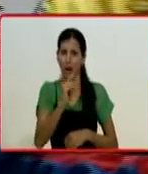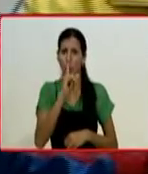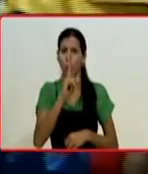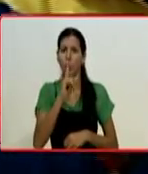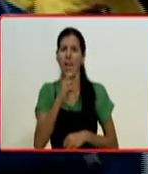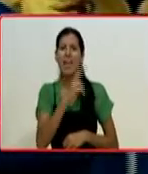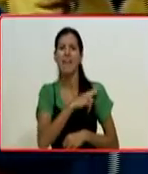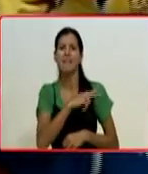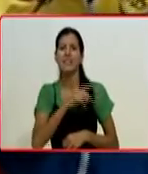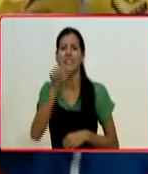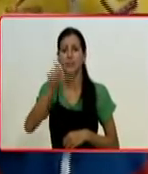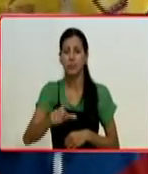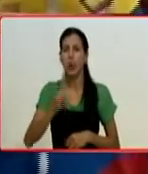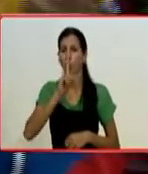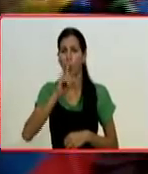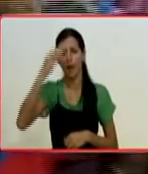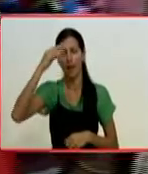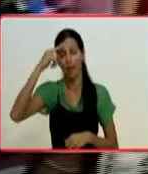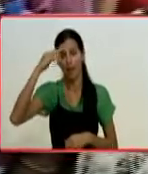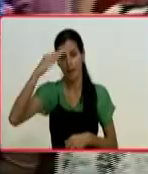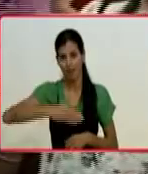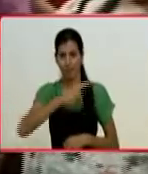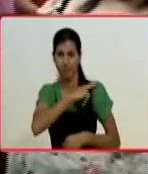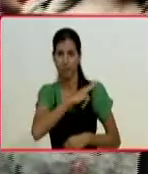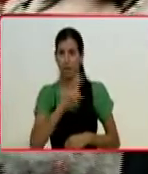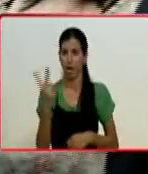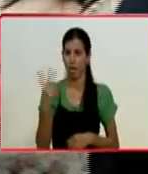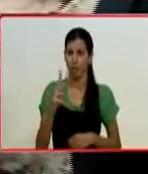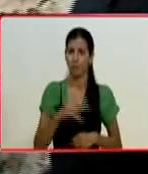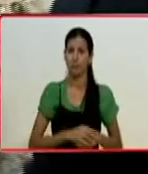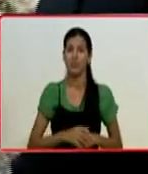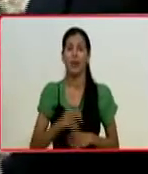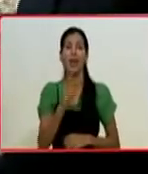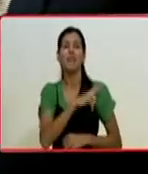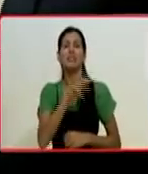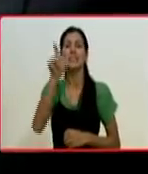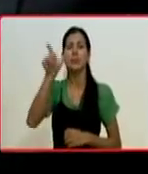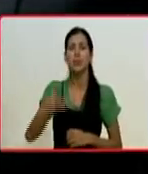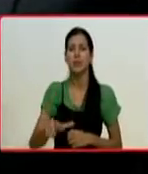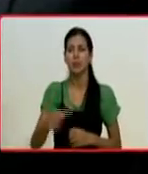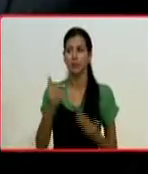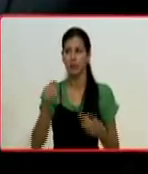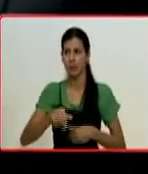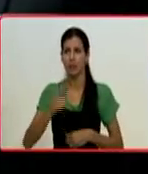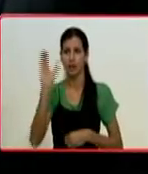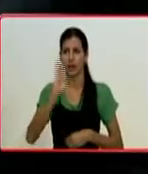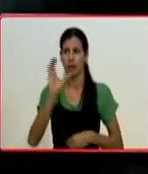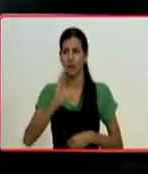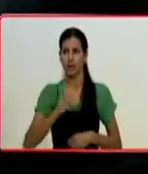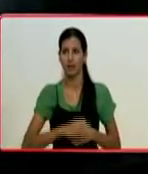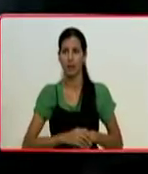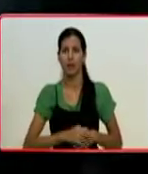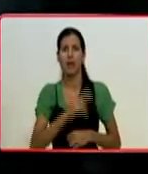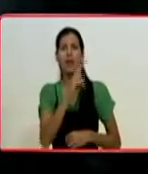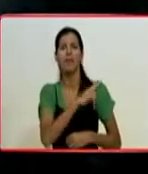un jefe militar. Aquí estamos en compañía del jefe civil de aquí en Caracas, lo que el jefe de gobierno Ernesto